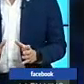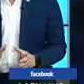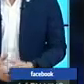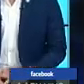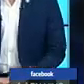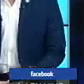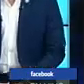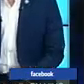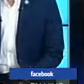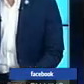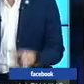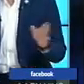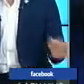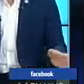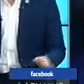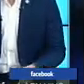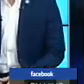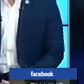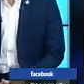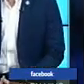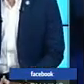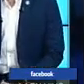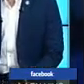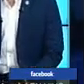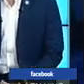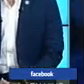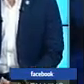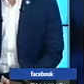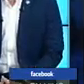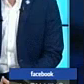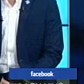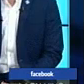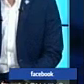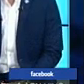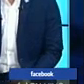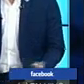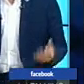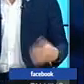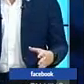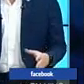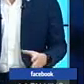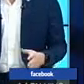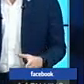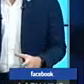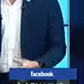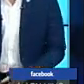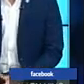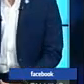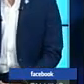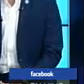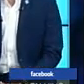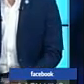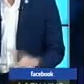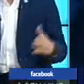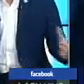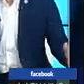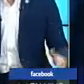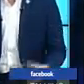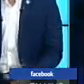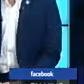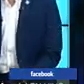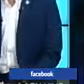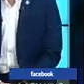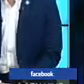esta oportunidad se crea a partir del rompimiento del bipartidismo con el presidente Nayib Bukele y es ahí donde nosotros como jóvenes tenemos la